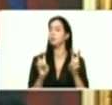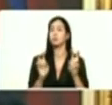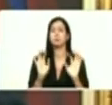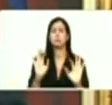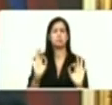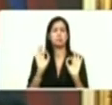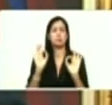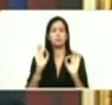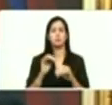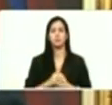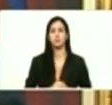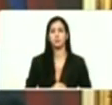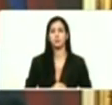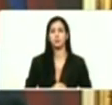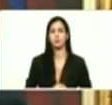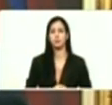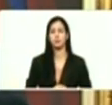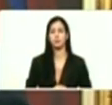especial